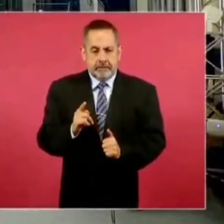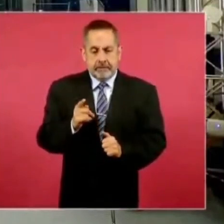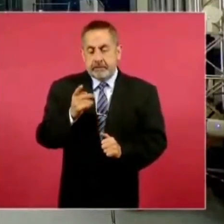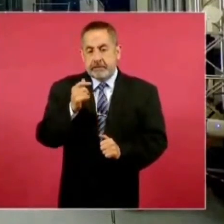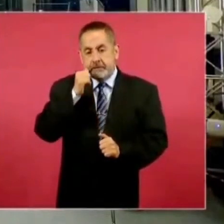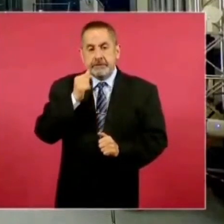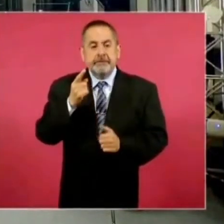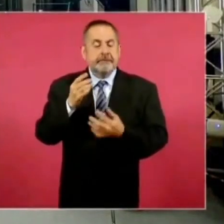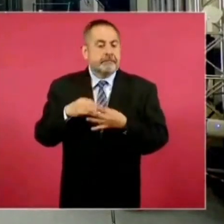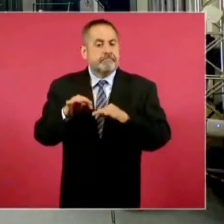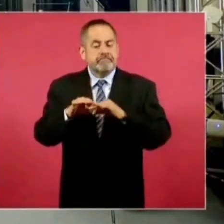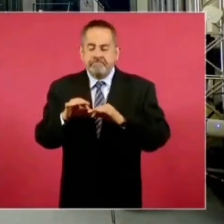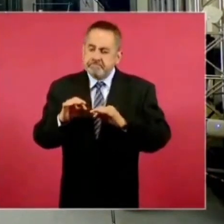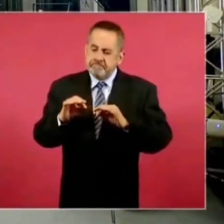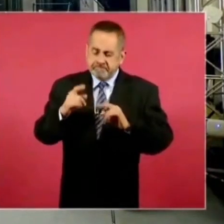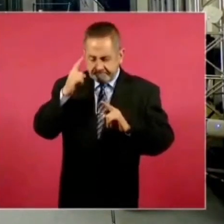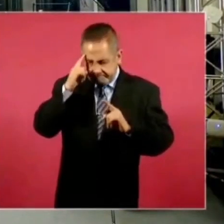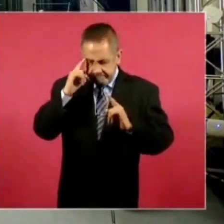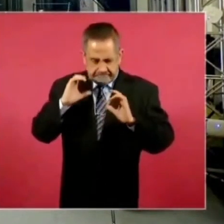cuidando